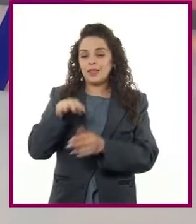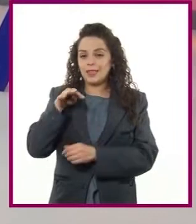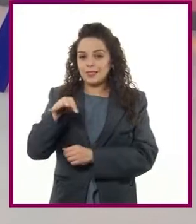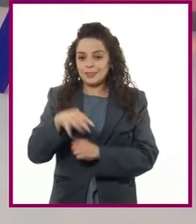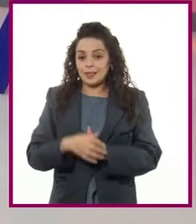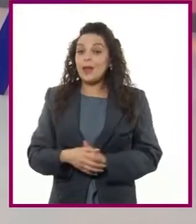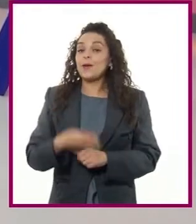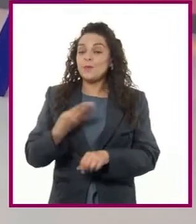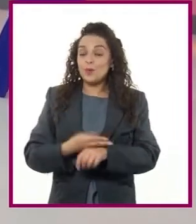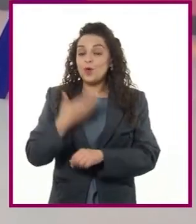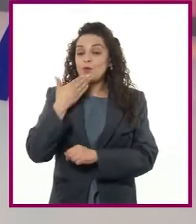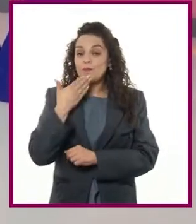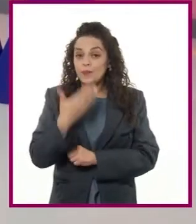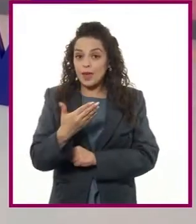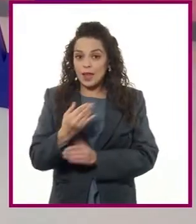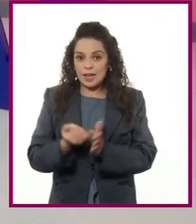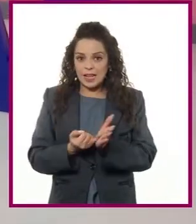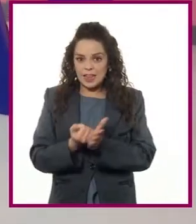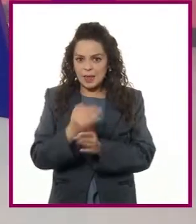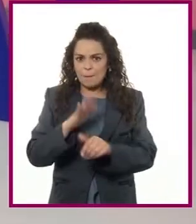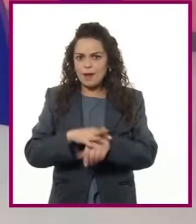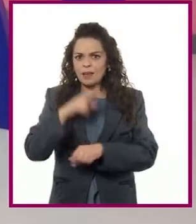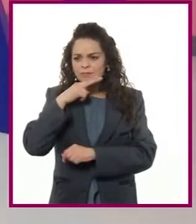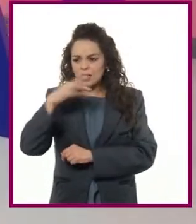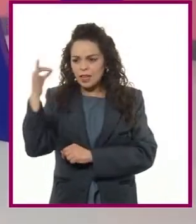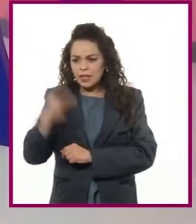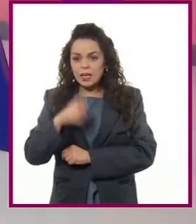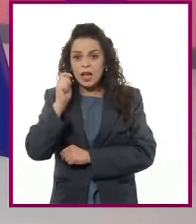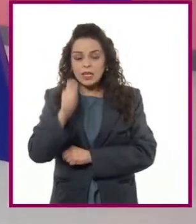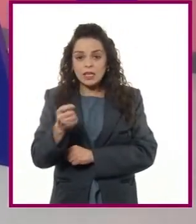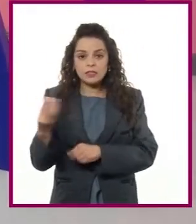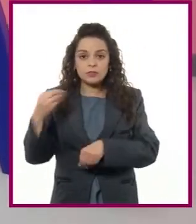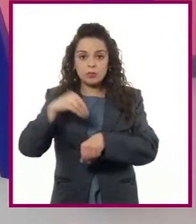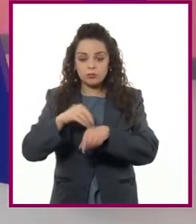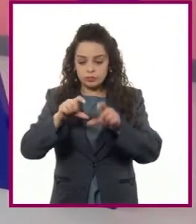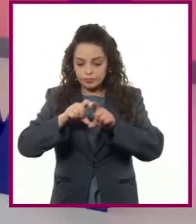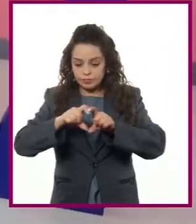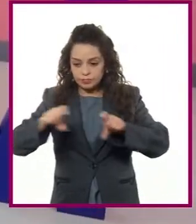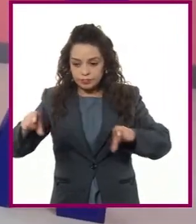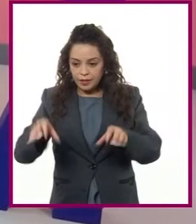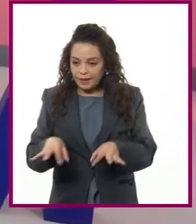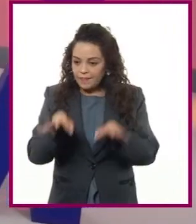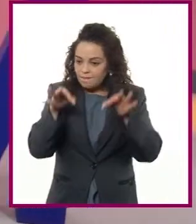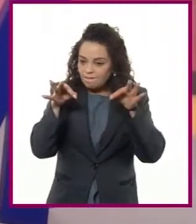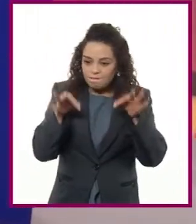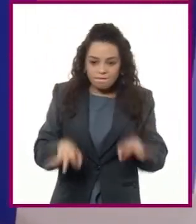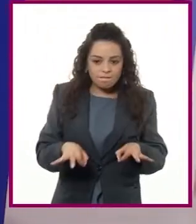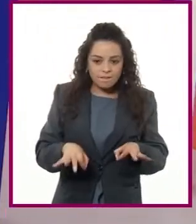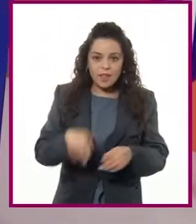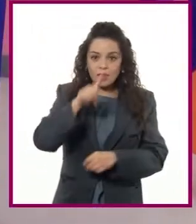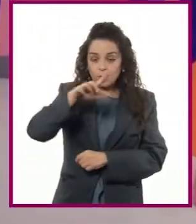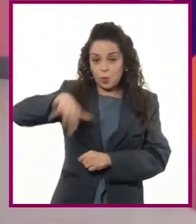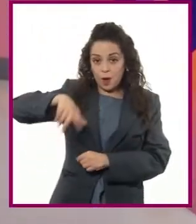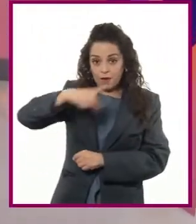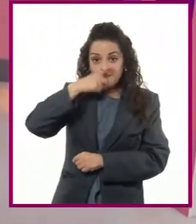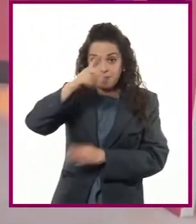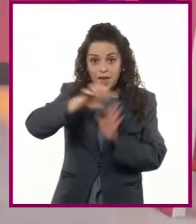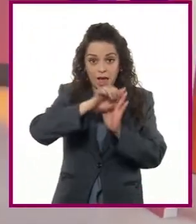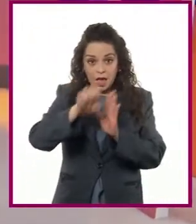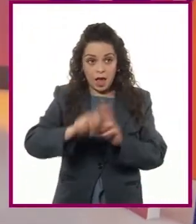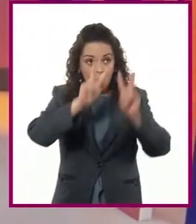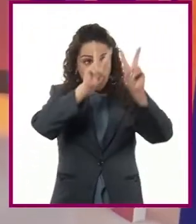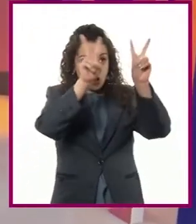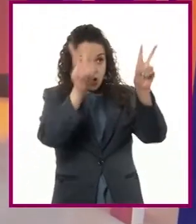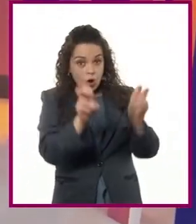resumen, la decisión más acertada es poner una cita textual. Y como lo señalaste en el ejemplo, las comillas y